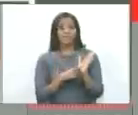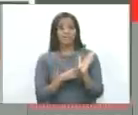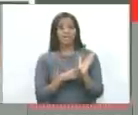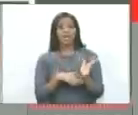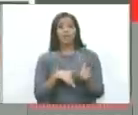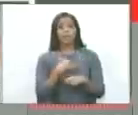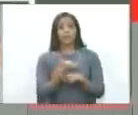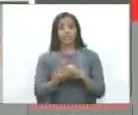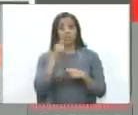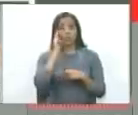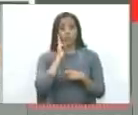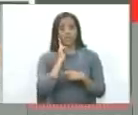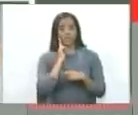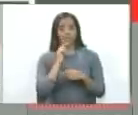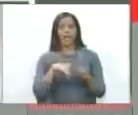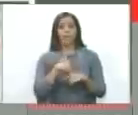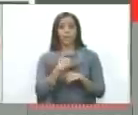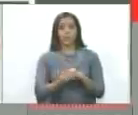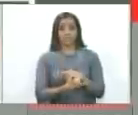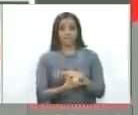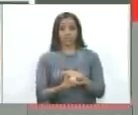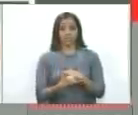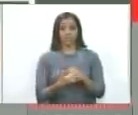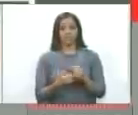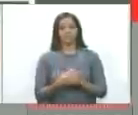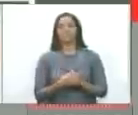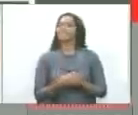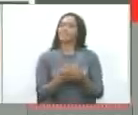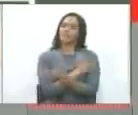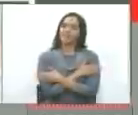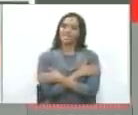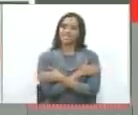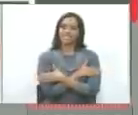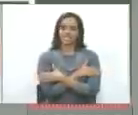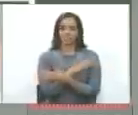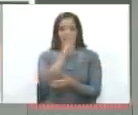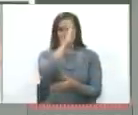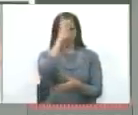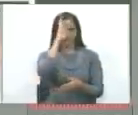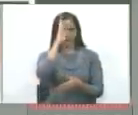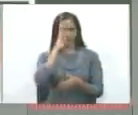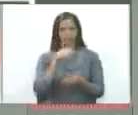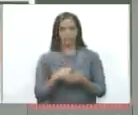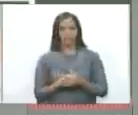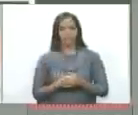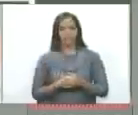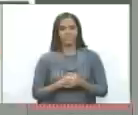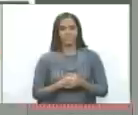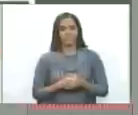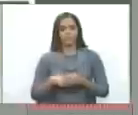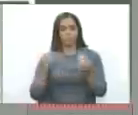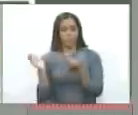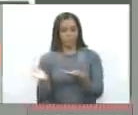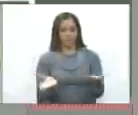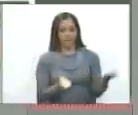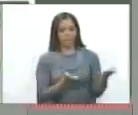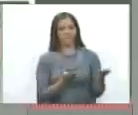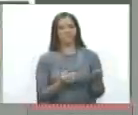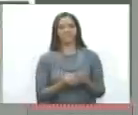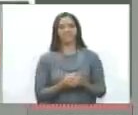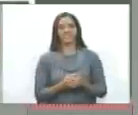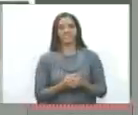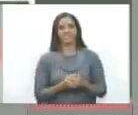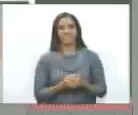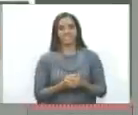proyecto de Bolívar, al proyecto de la felicidad social. Te felicito, Diosdado. Welcome, bienvenido.